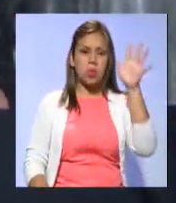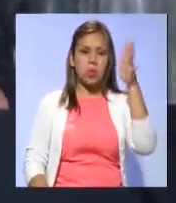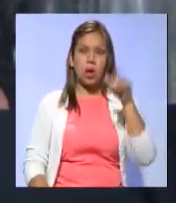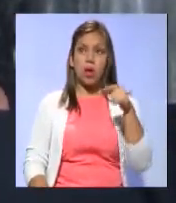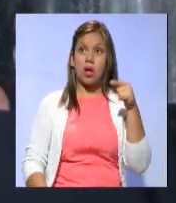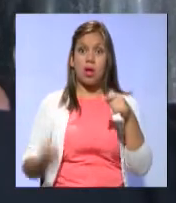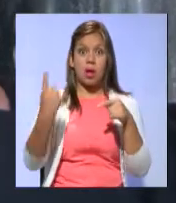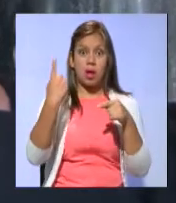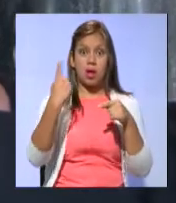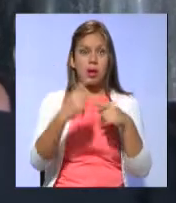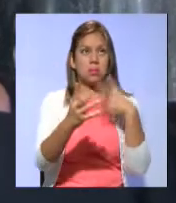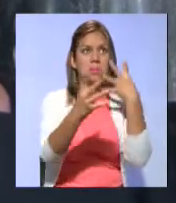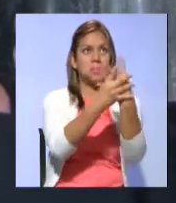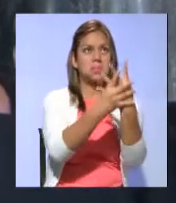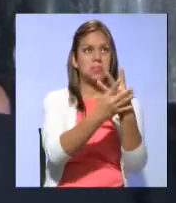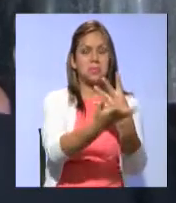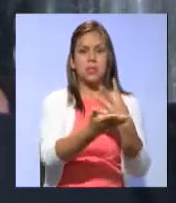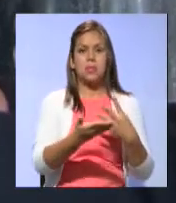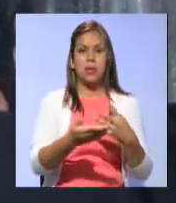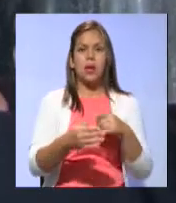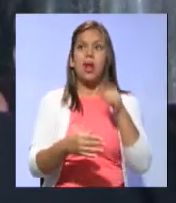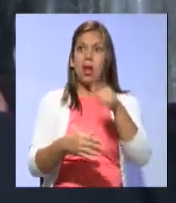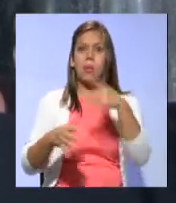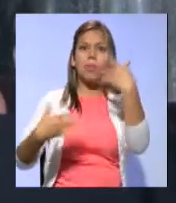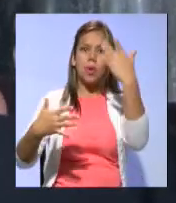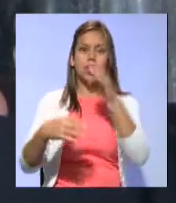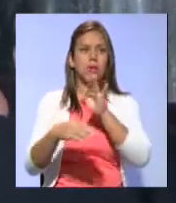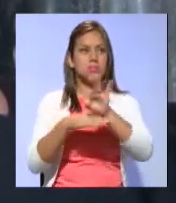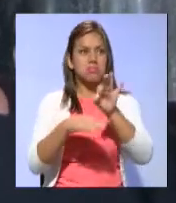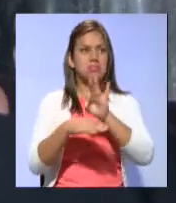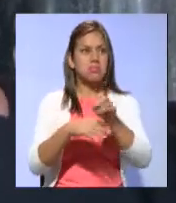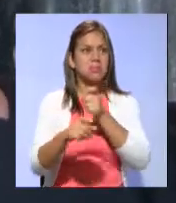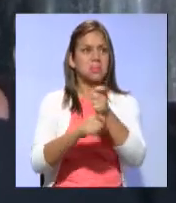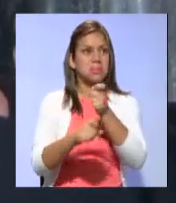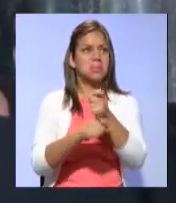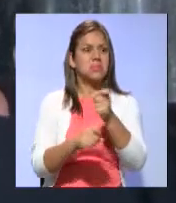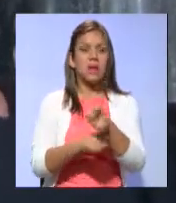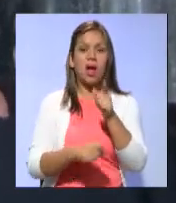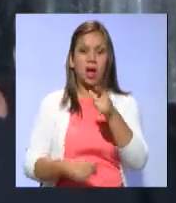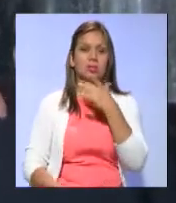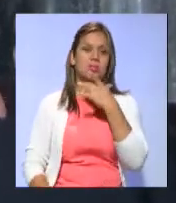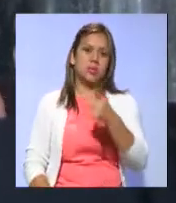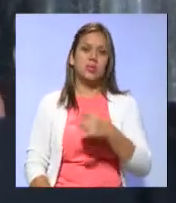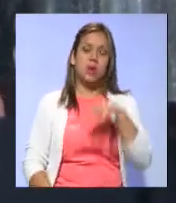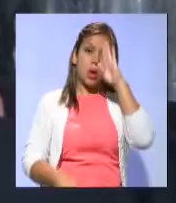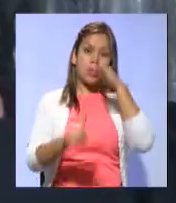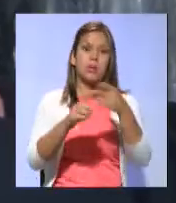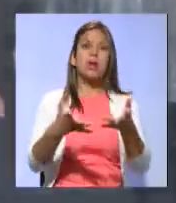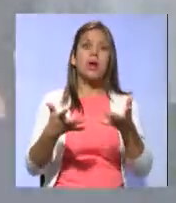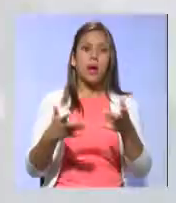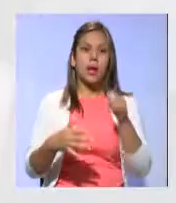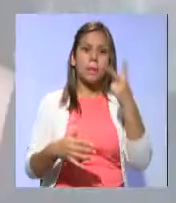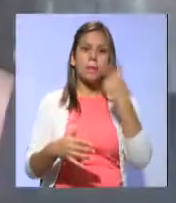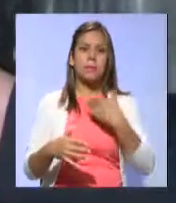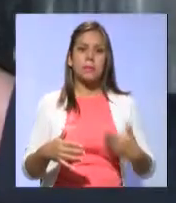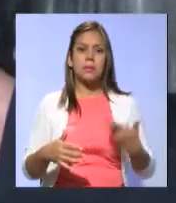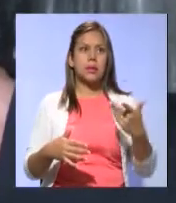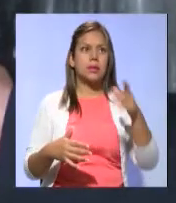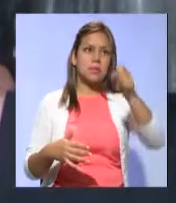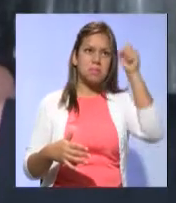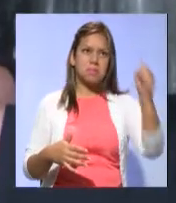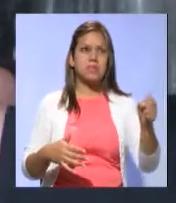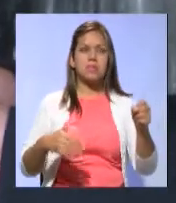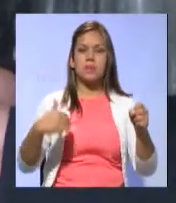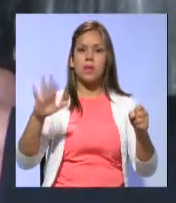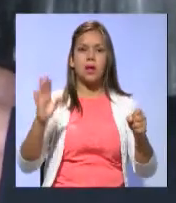un preso político, es un perseguido político, que el objetivo era tomarse la vicepresidencia. Para mi concepto